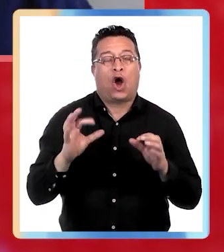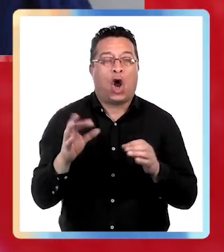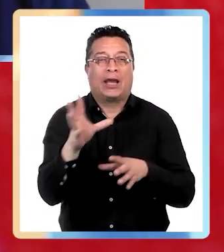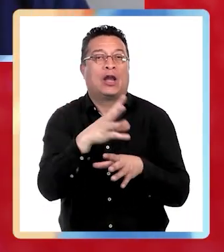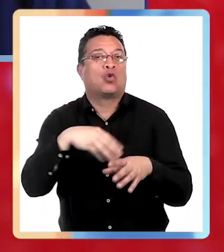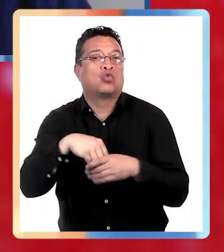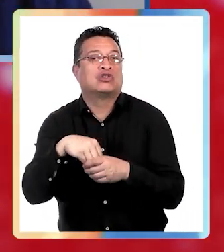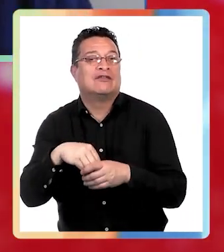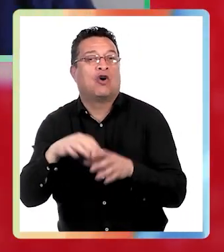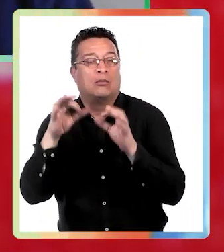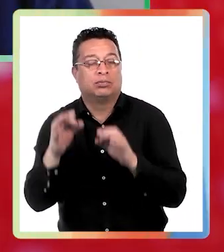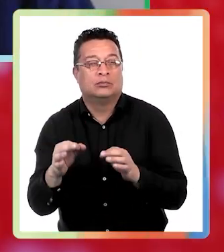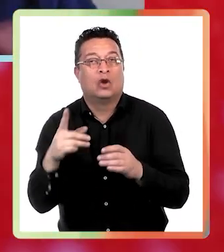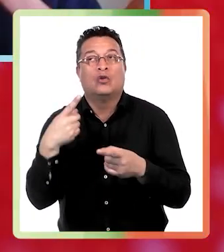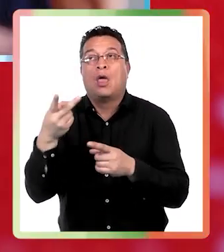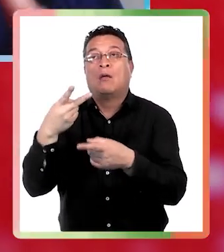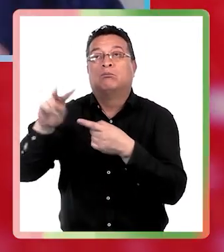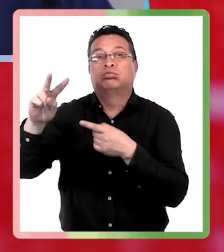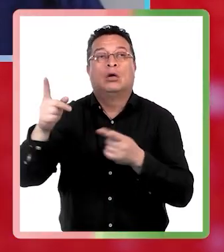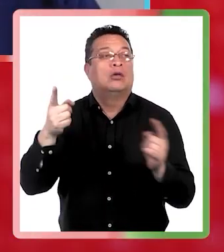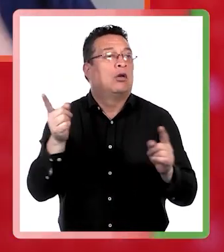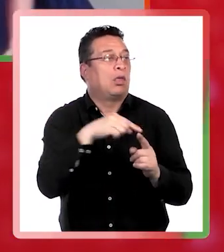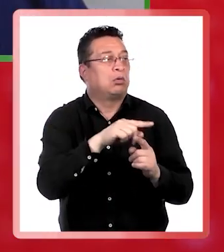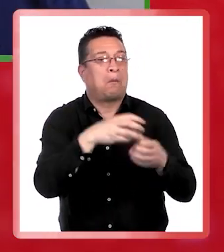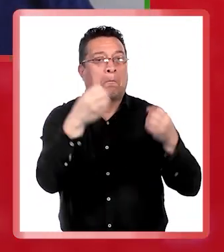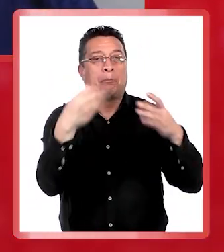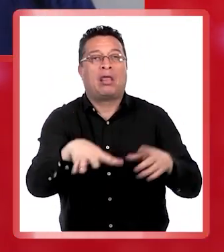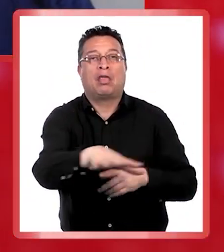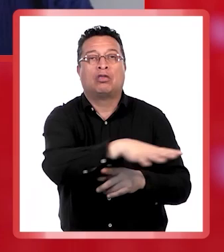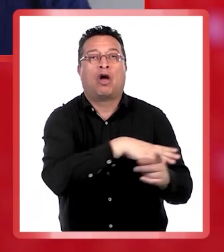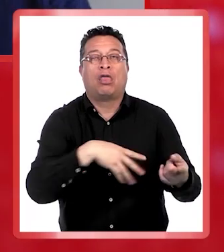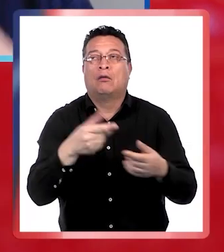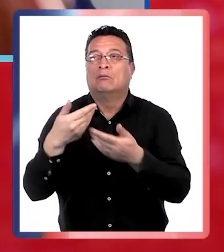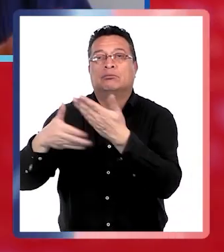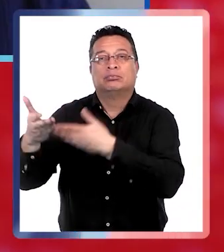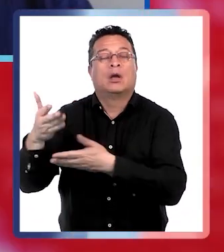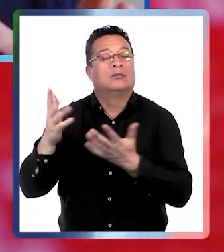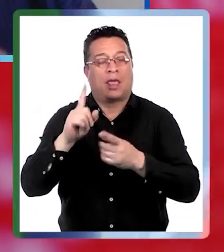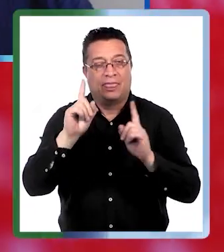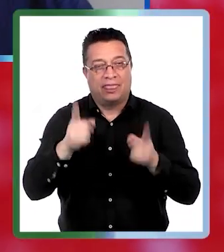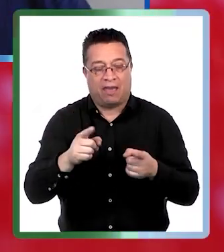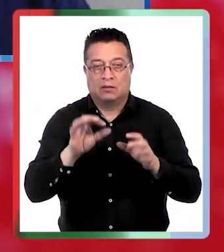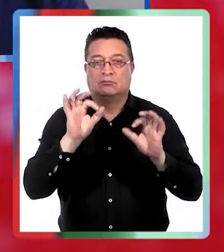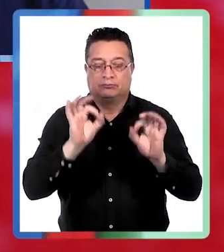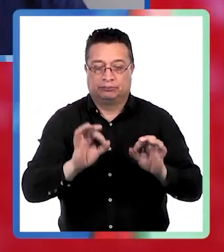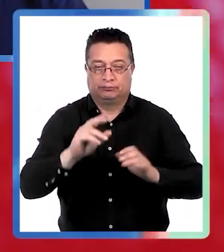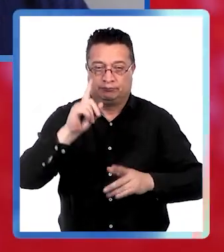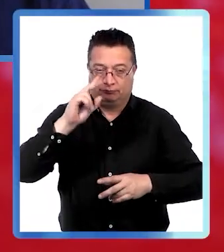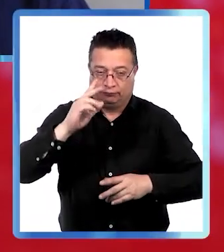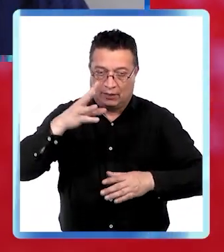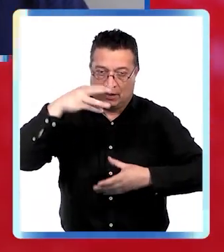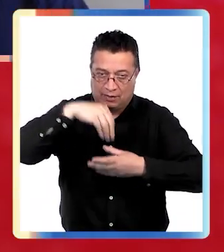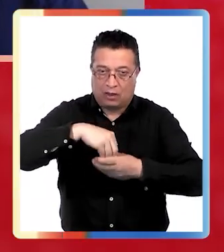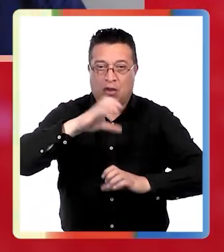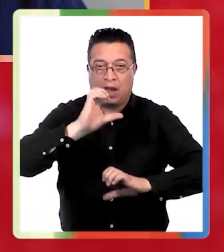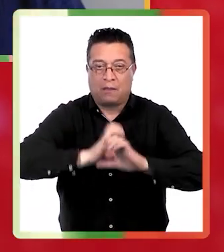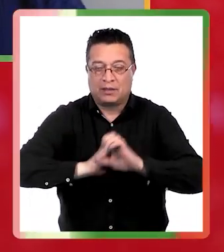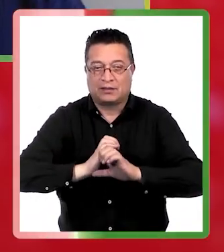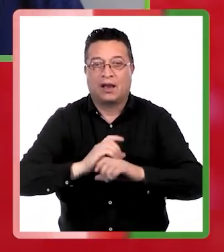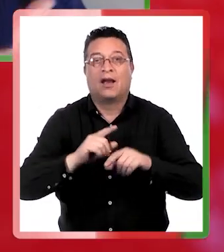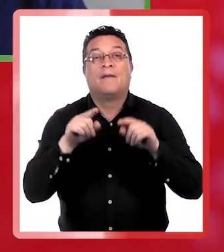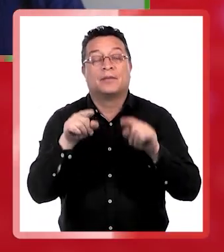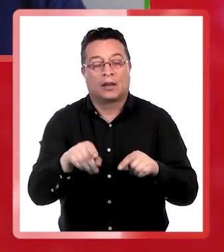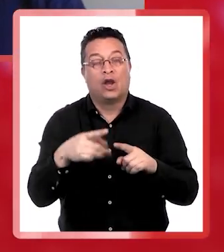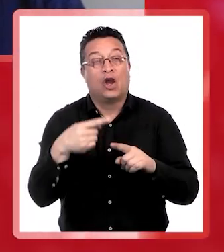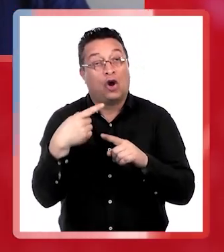son inclusivos, porque se va a esa persona y después todo vuelve a foja cero. Tiene que quedar institucionalizado. Otra cosa